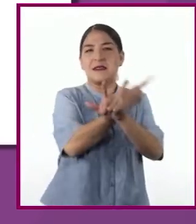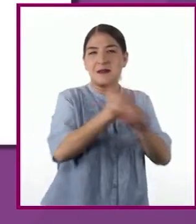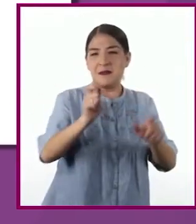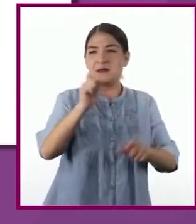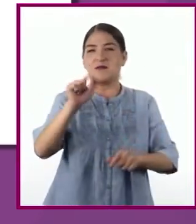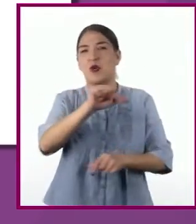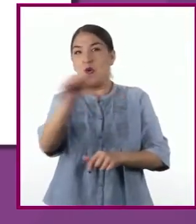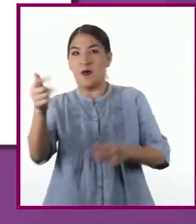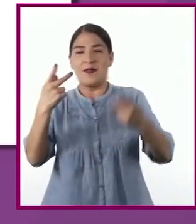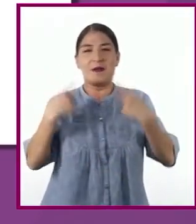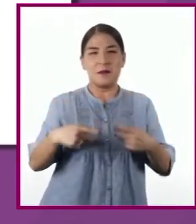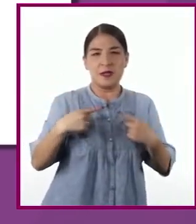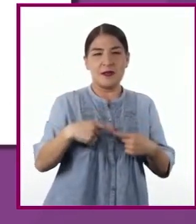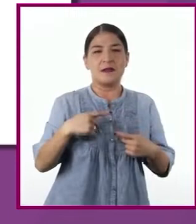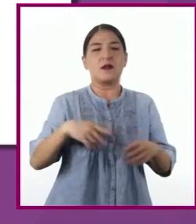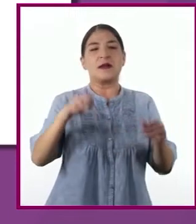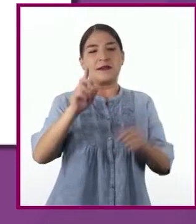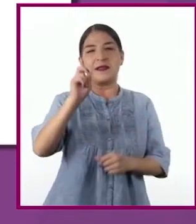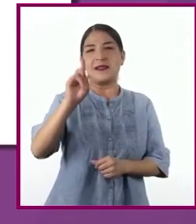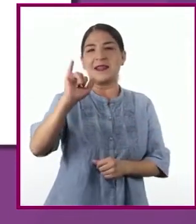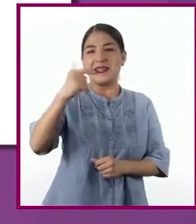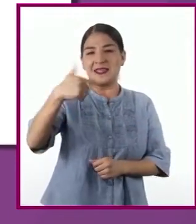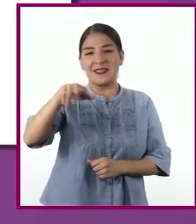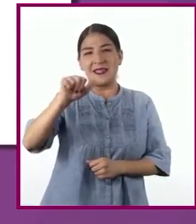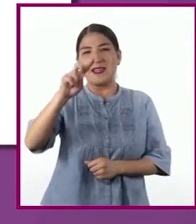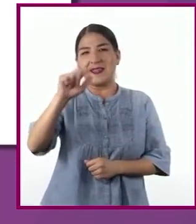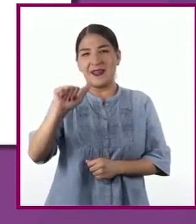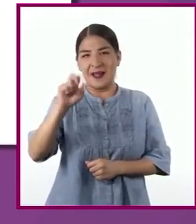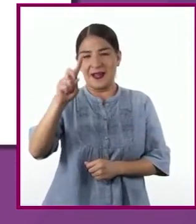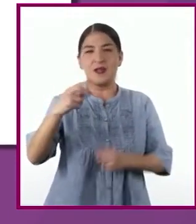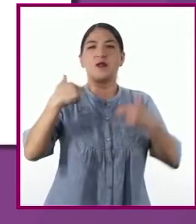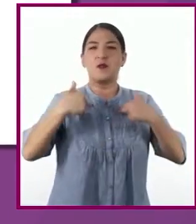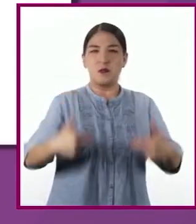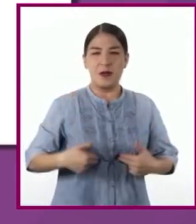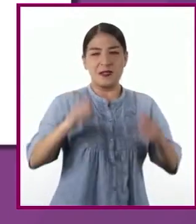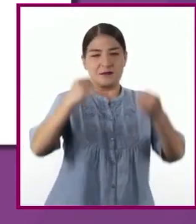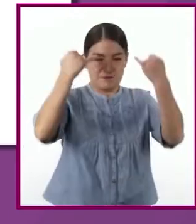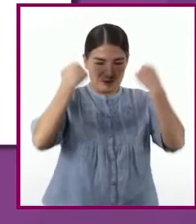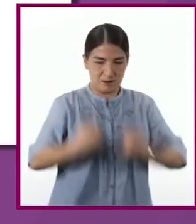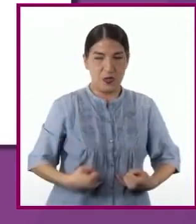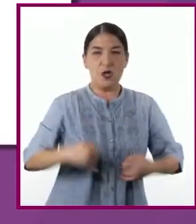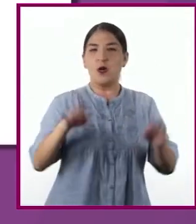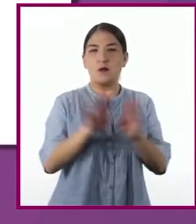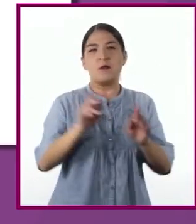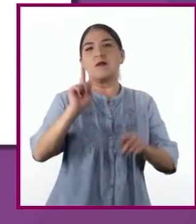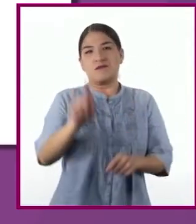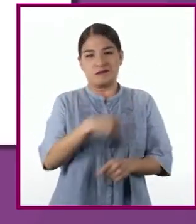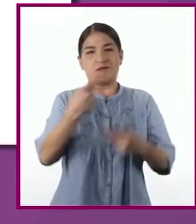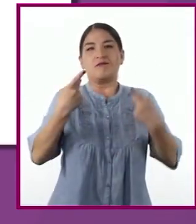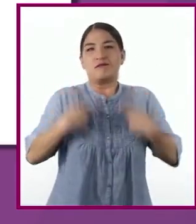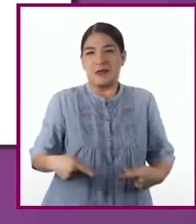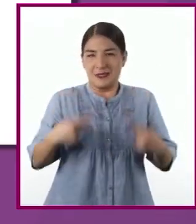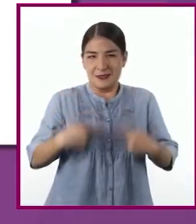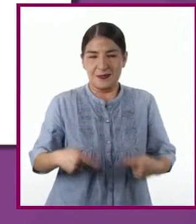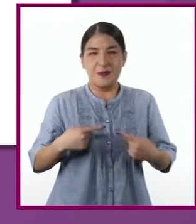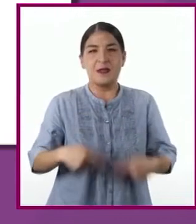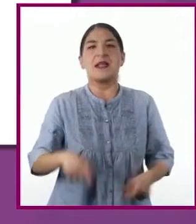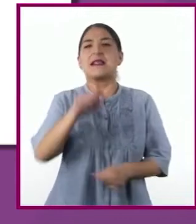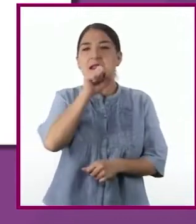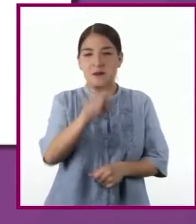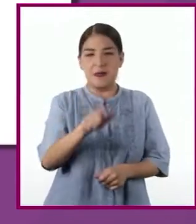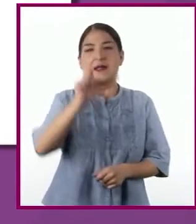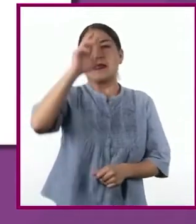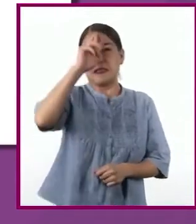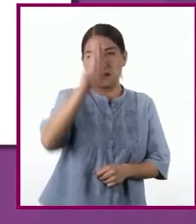otro son la dignidad humana, que es aquello que poseemos por el hecho de ser personas. Es también